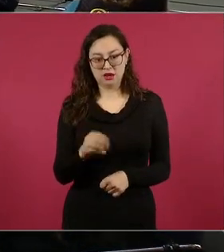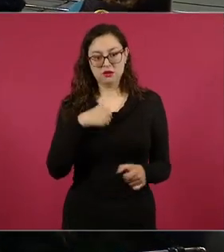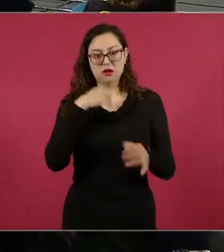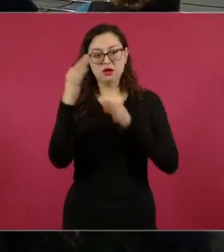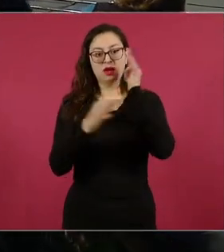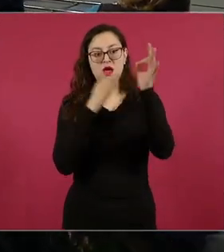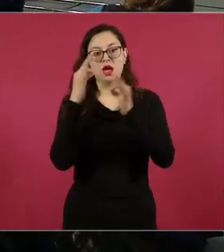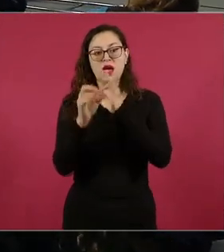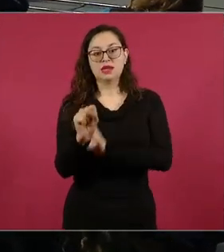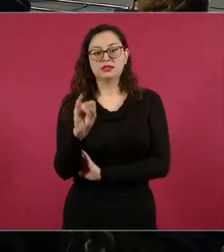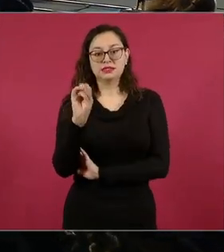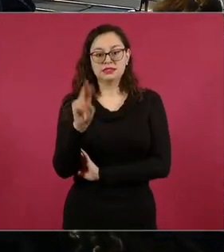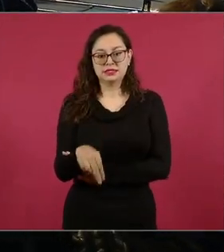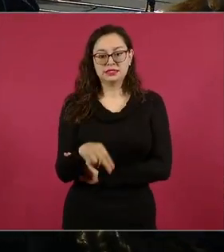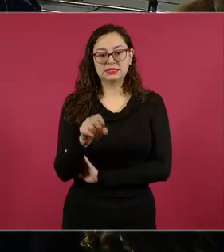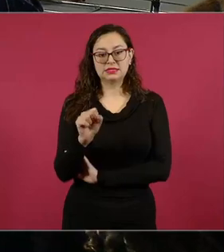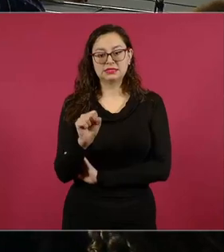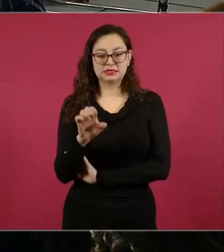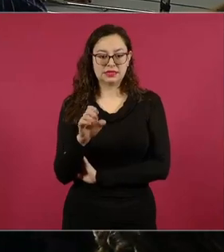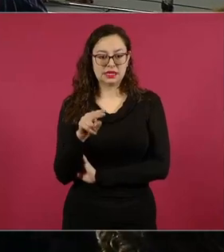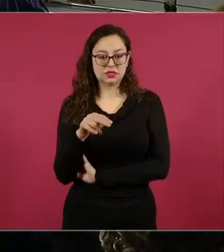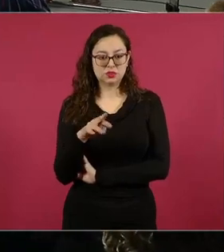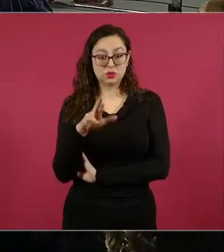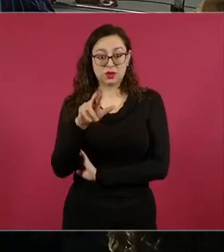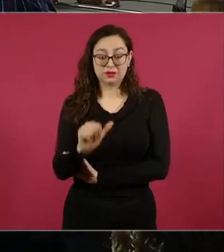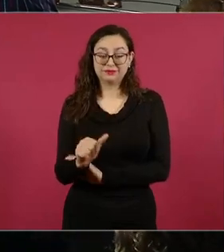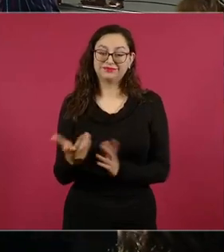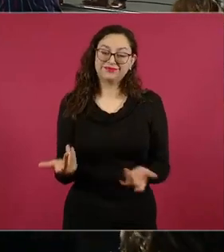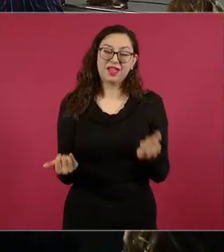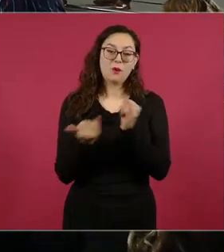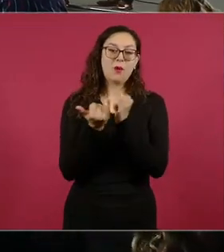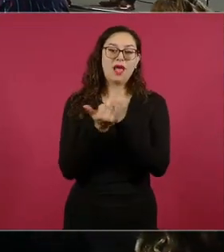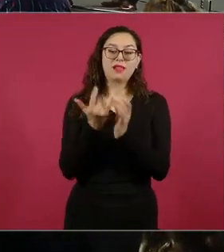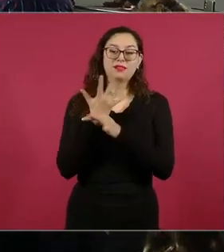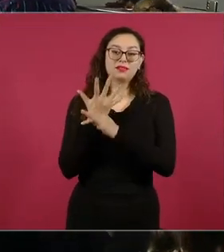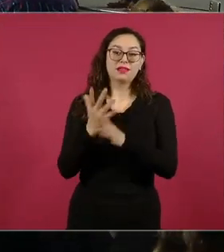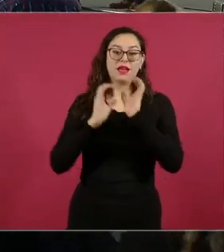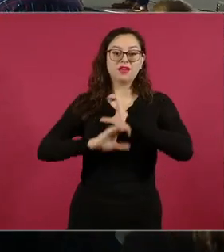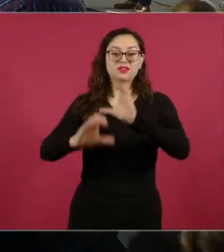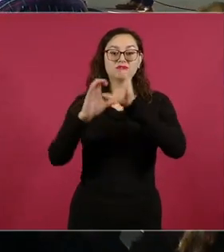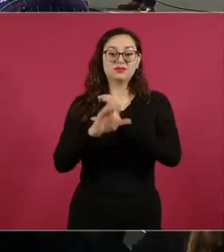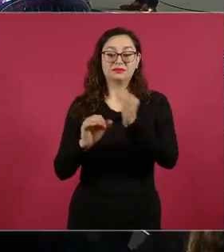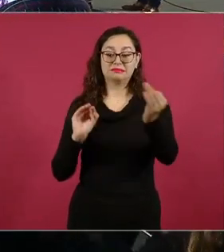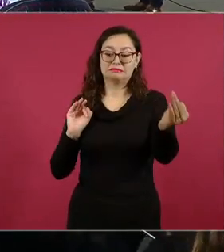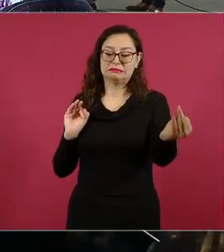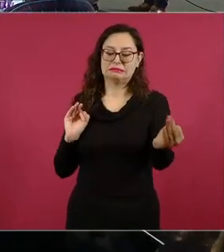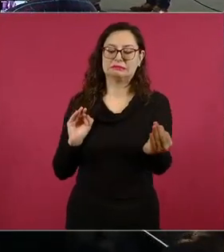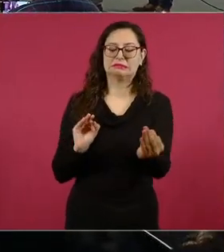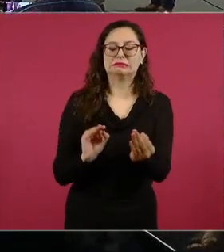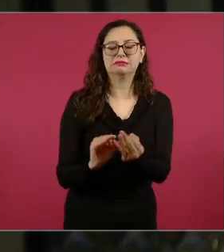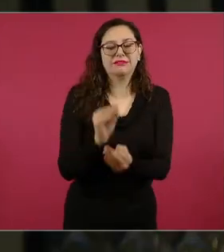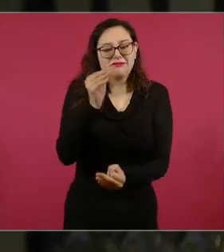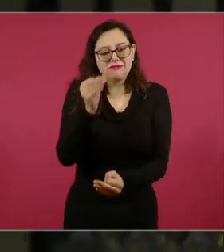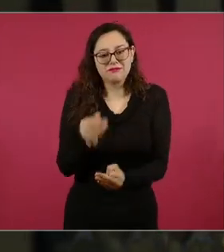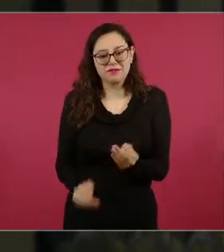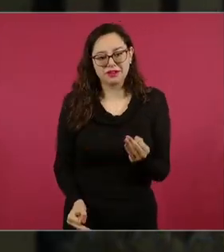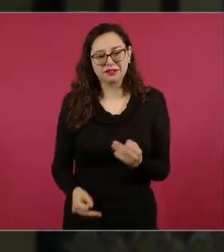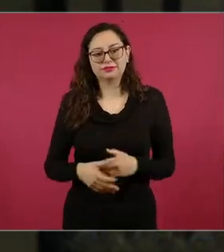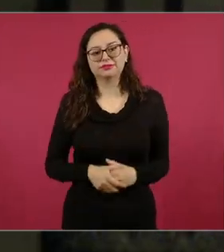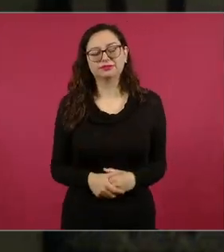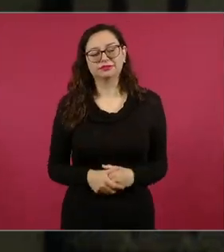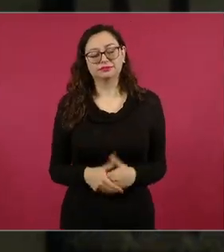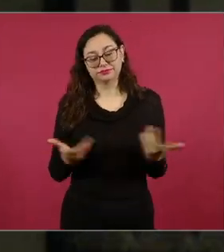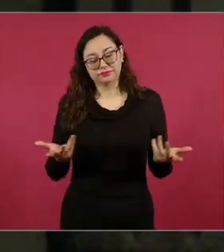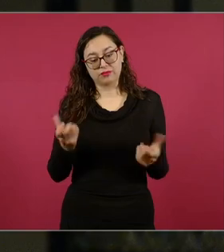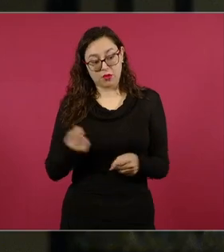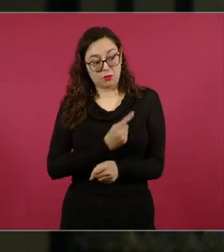Como la canción, el final se acerca ya. Muchas gracias, presidente, por esta oportunidad. Y si usted menciona a Krause, menciona a Vargas